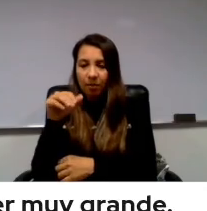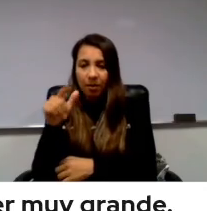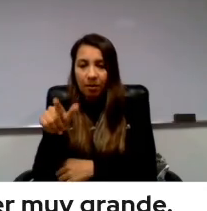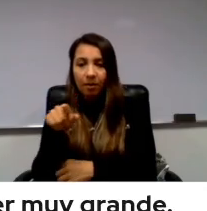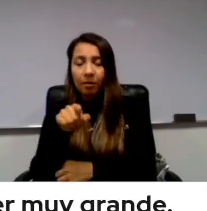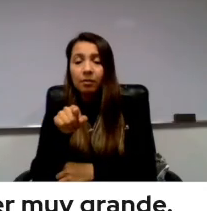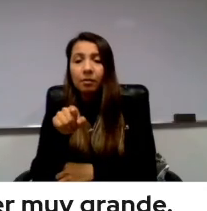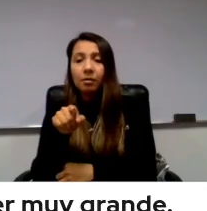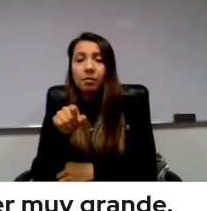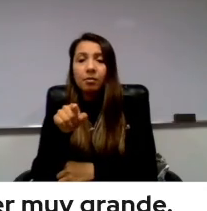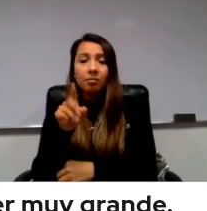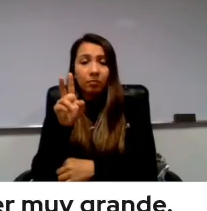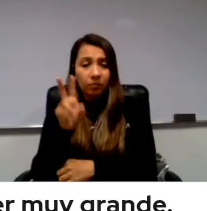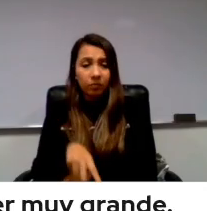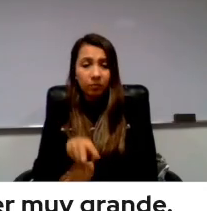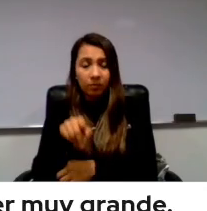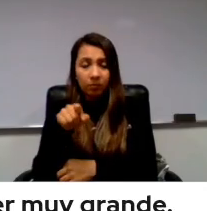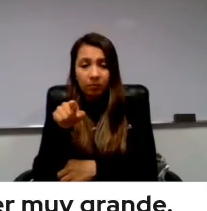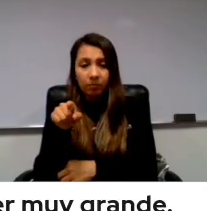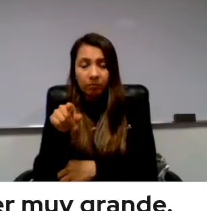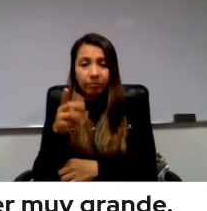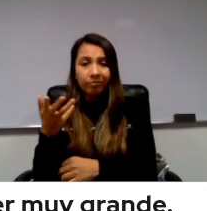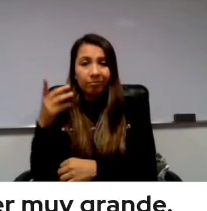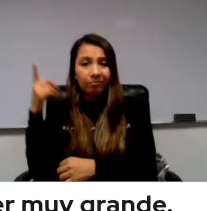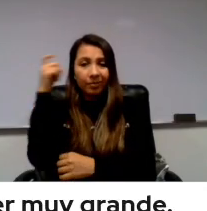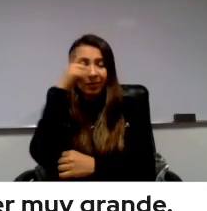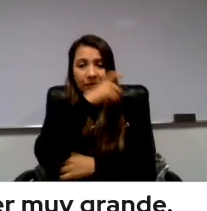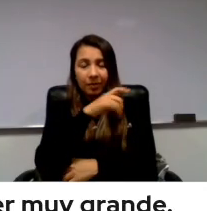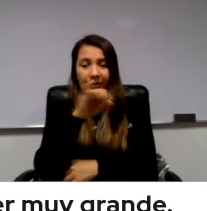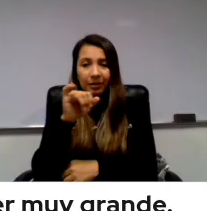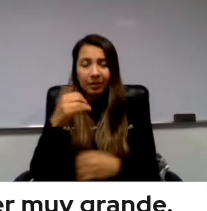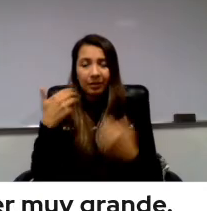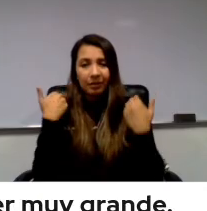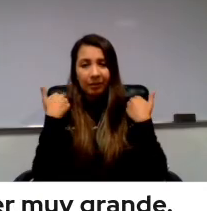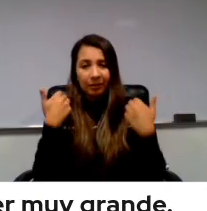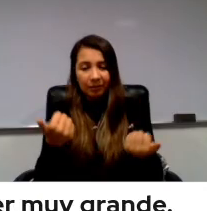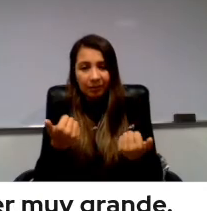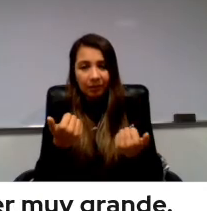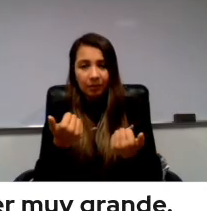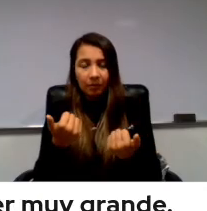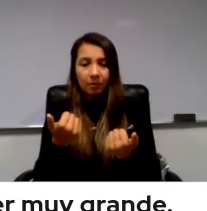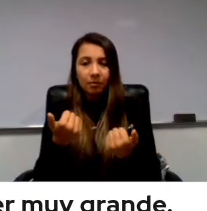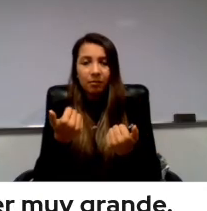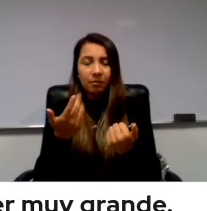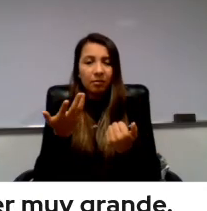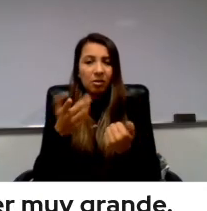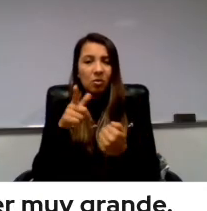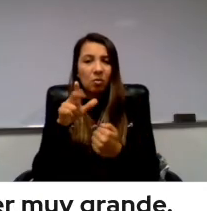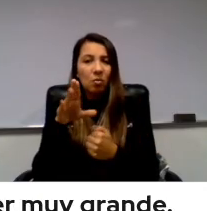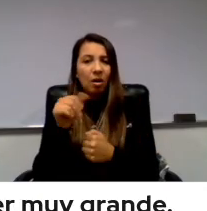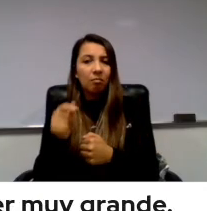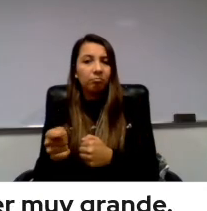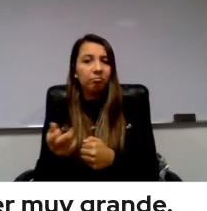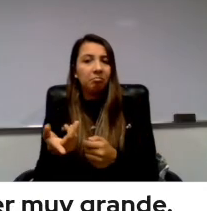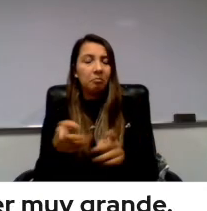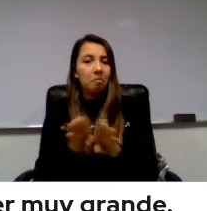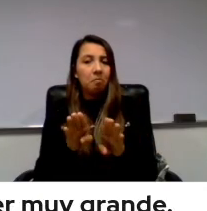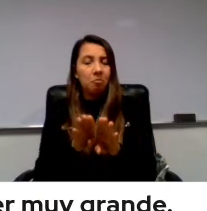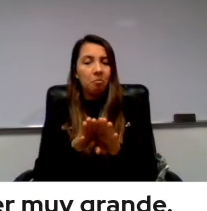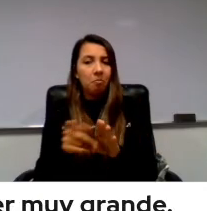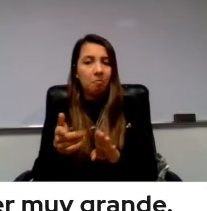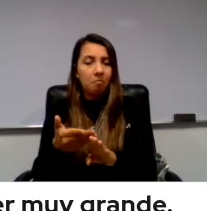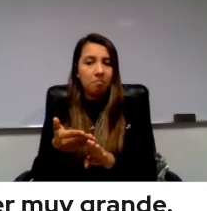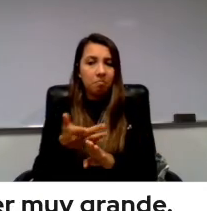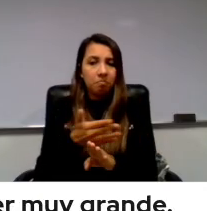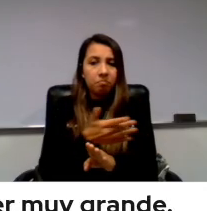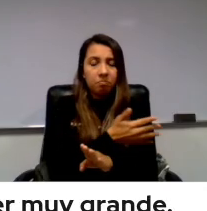Y la verdad es que ahí, pues sí es difícil entender cómo era Luca. Estas etapas más